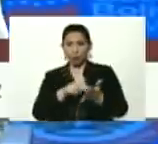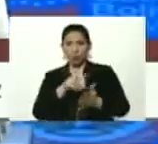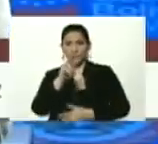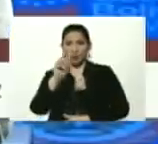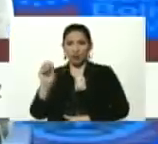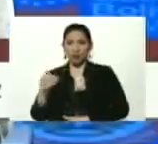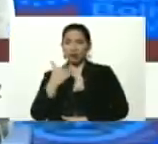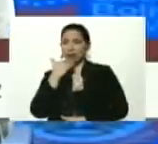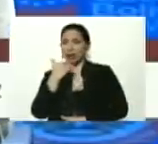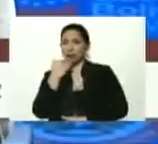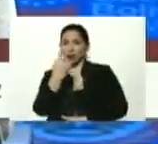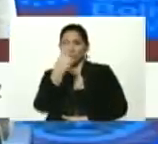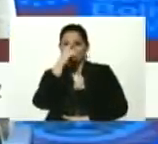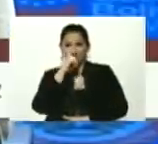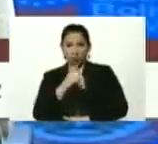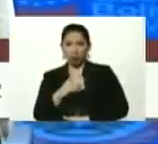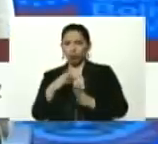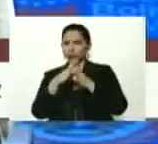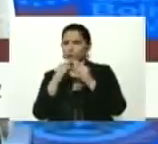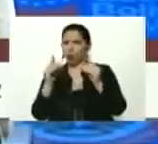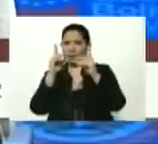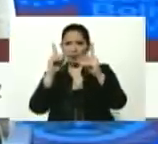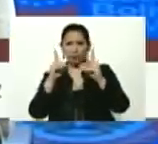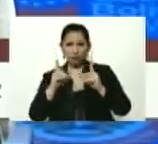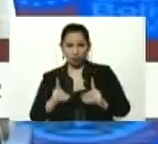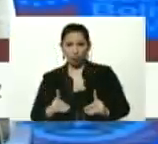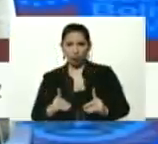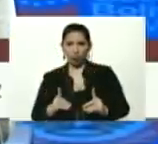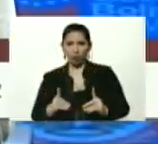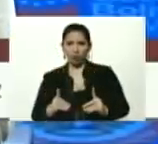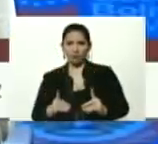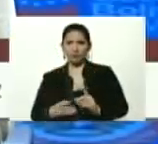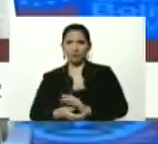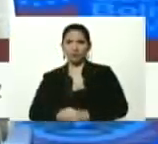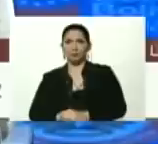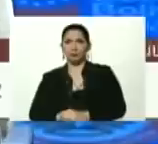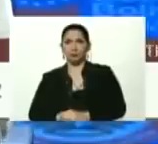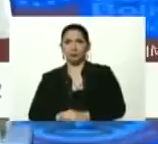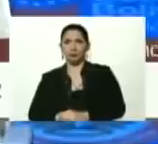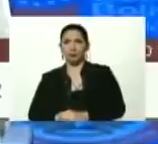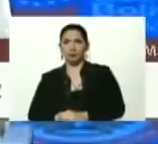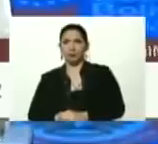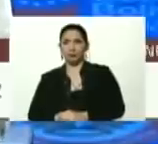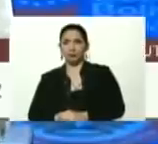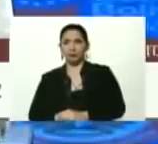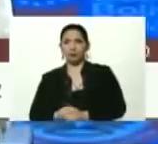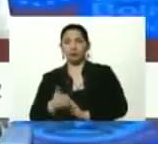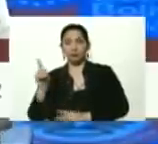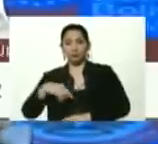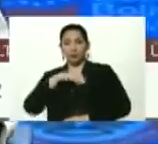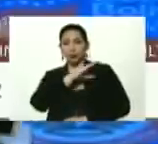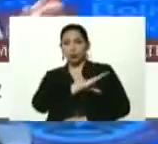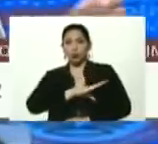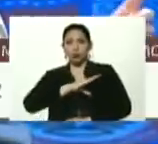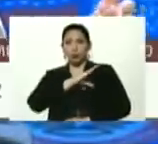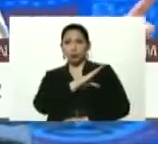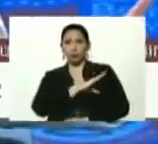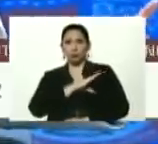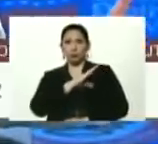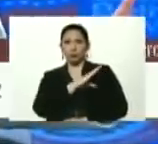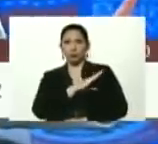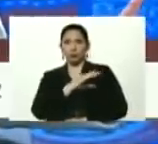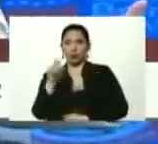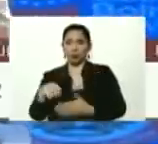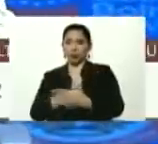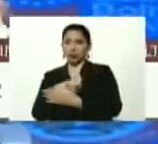año, todas las decisiones arbitrales y los comités de